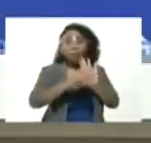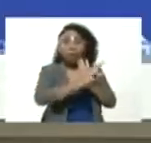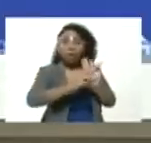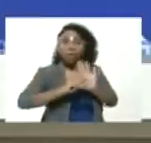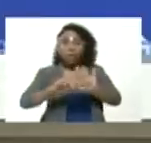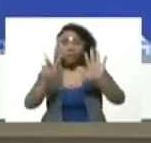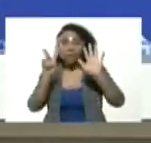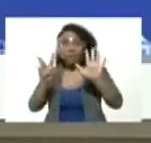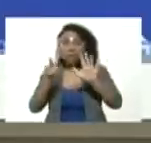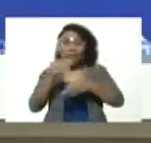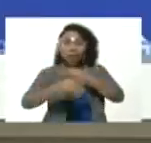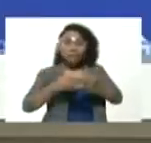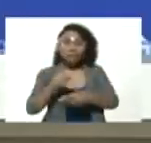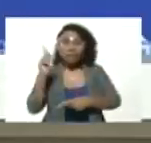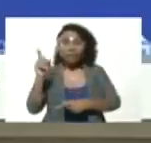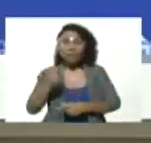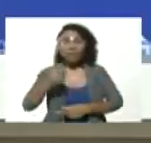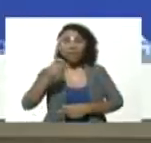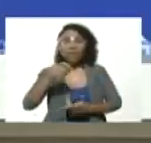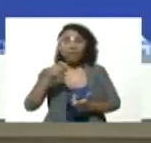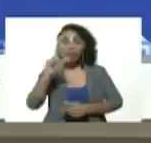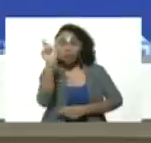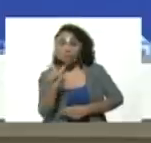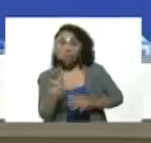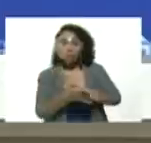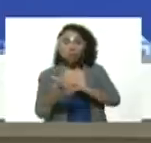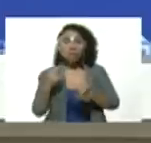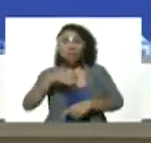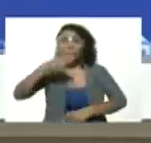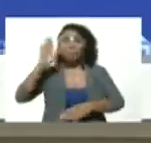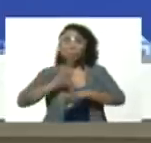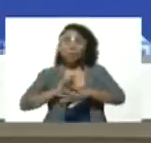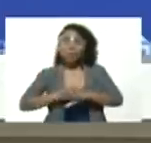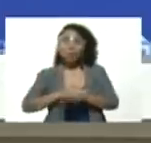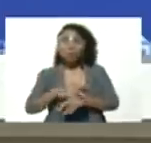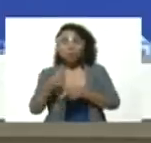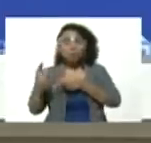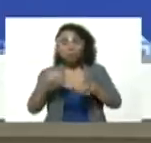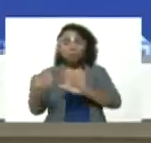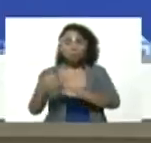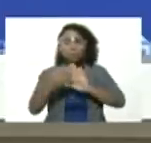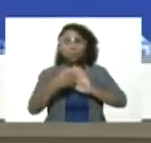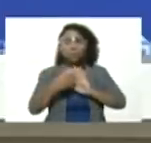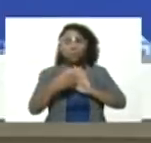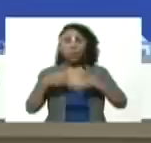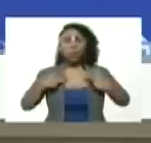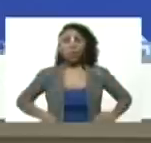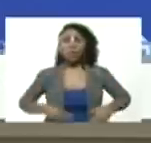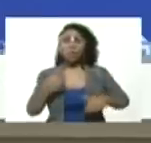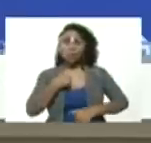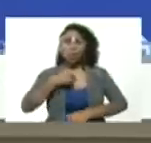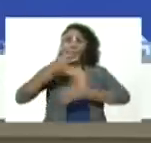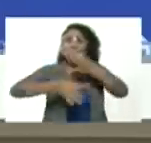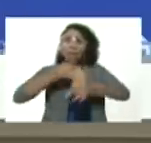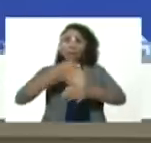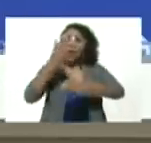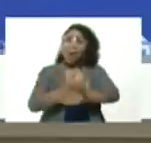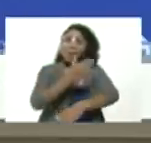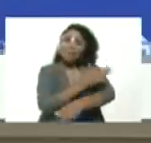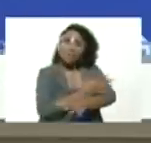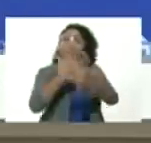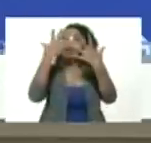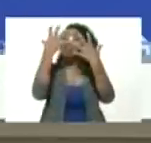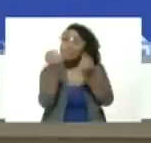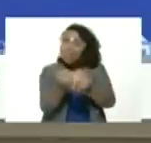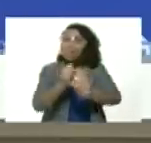7, constituyen delitos de lesa humanidad. Estoy dando los antecedentes para que se entienda bien